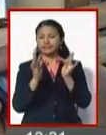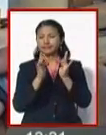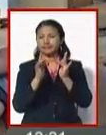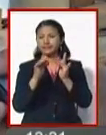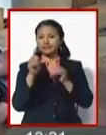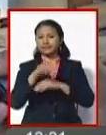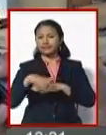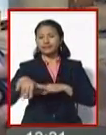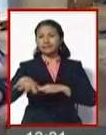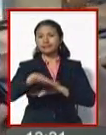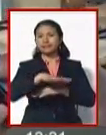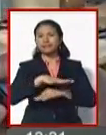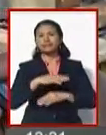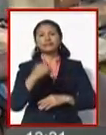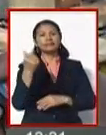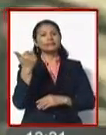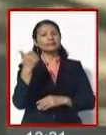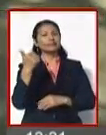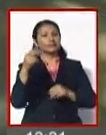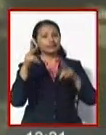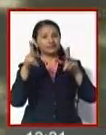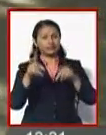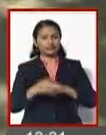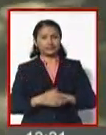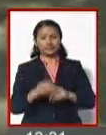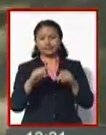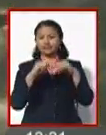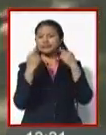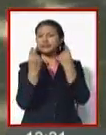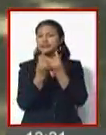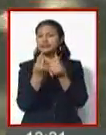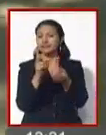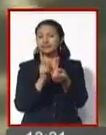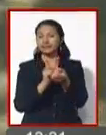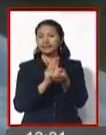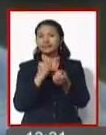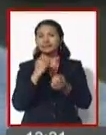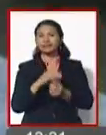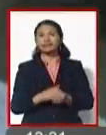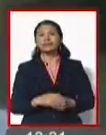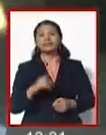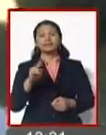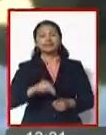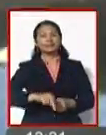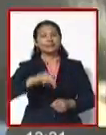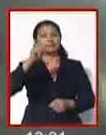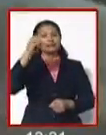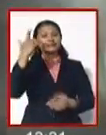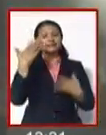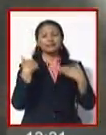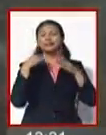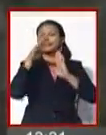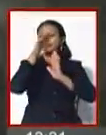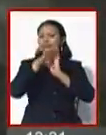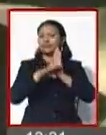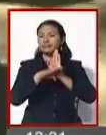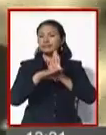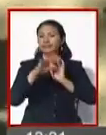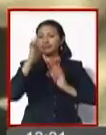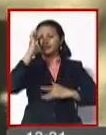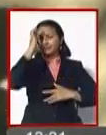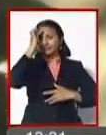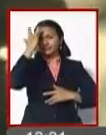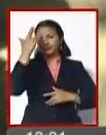contactos están alrededor de un promedio de 10 personas. Brigadas del CDE se encuentran movilizadas en la zona de Satélite Norte para lograr reducir el número de